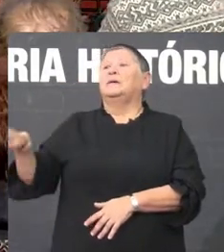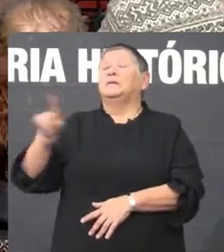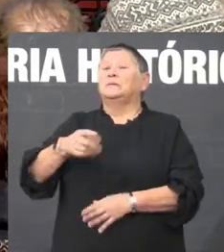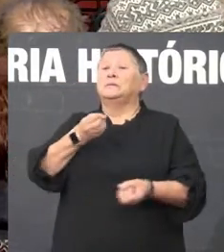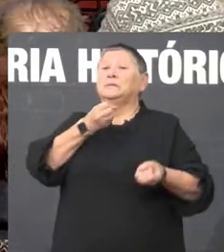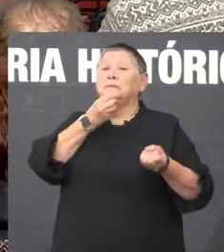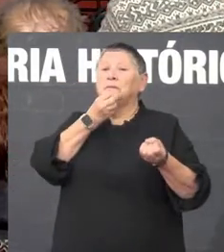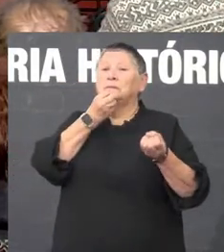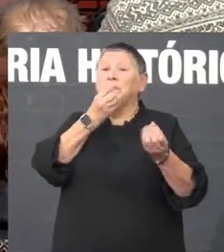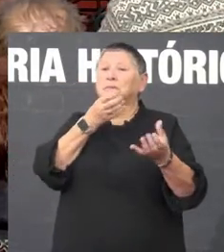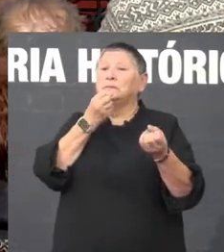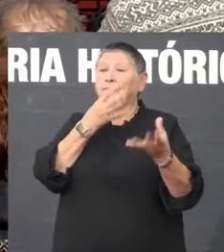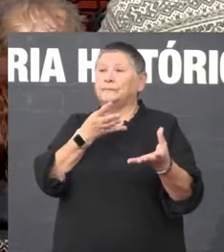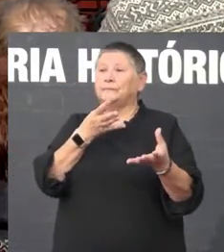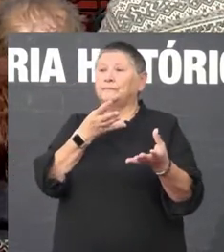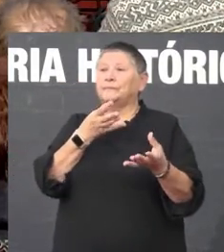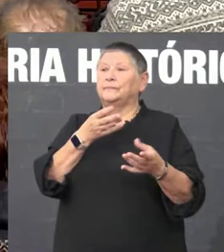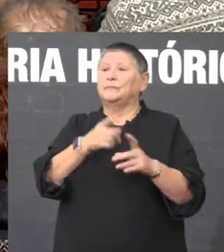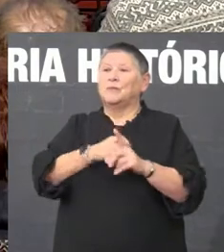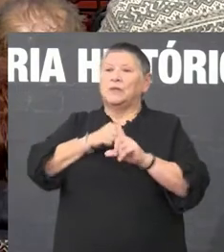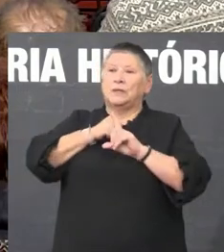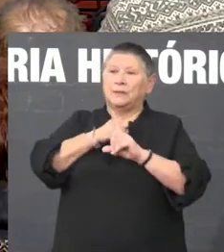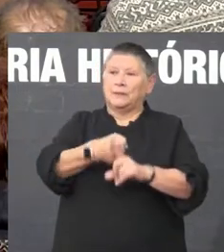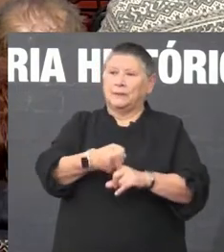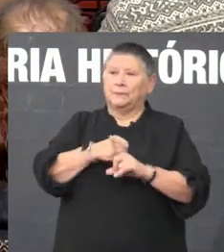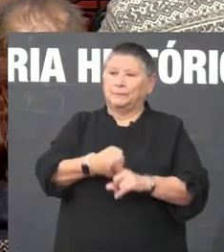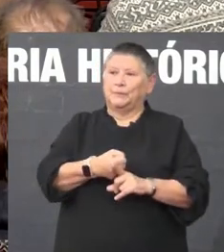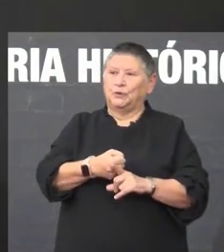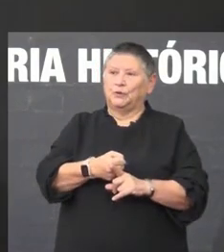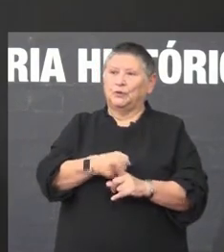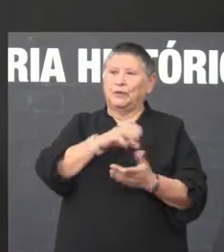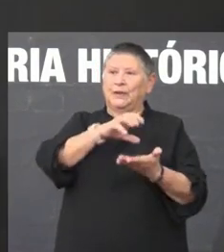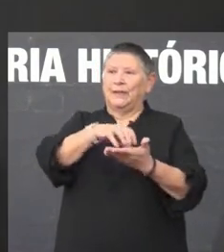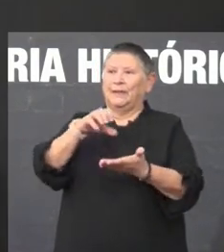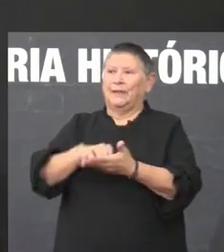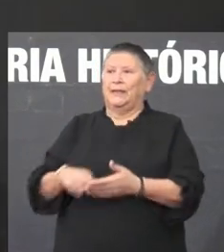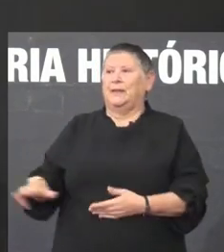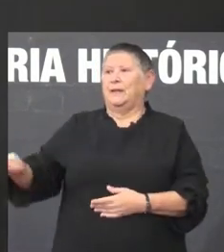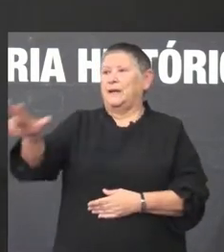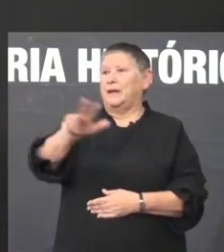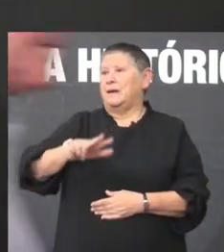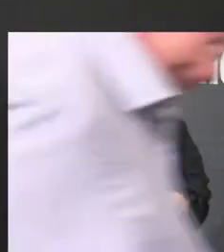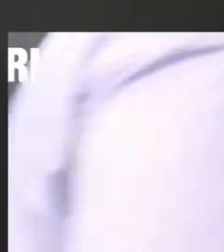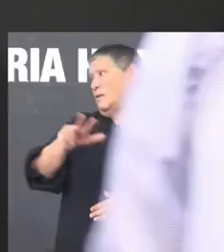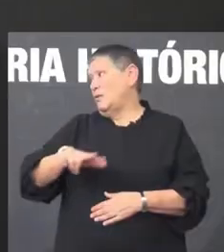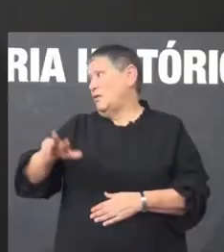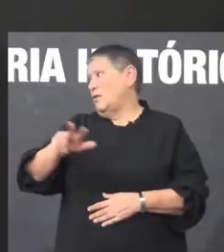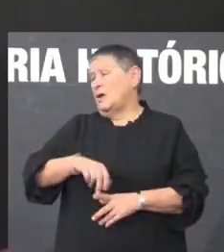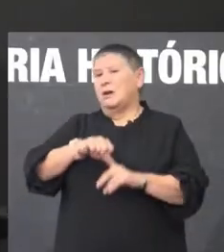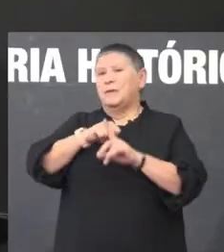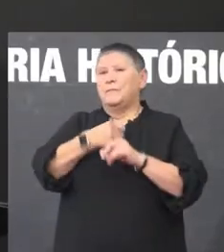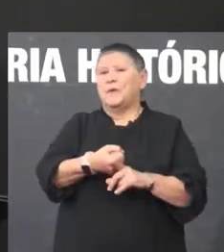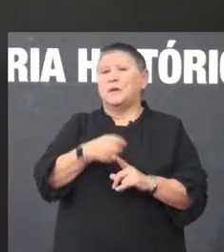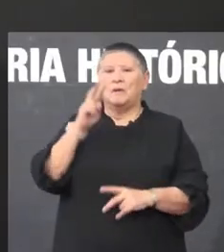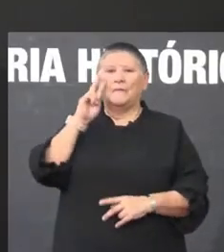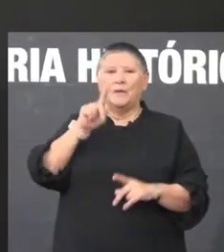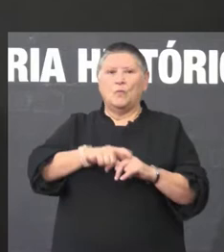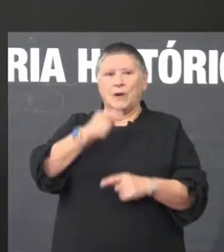falar sobre a represión das identidades nacionais. Unha represión que se veu